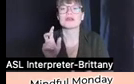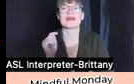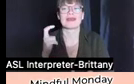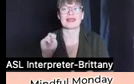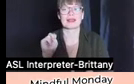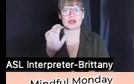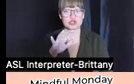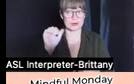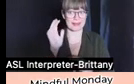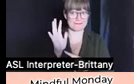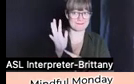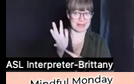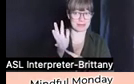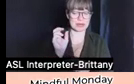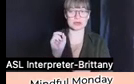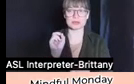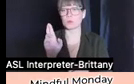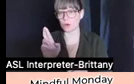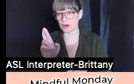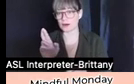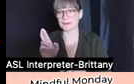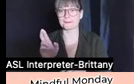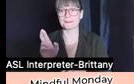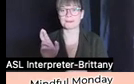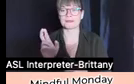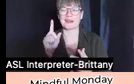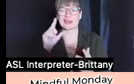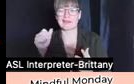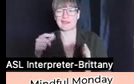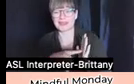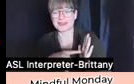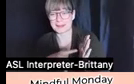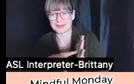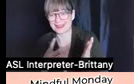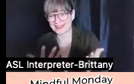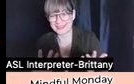con un amigo y no se quiere ir, te quieres ir en 5 minutos o... Yes.